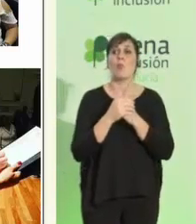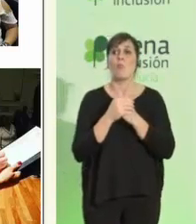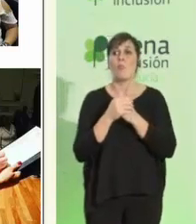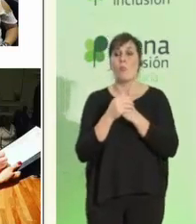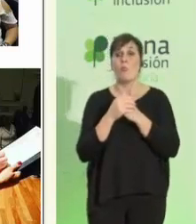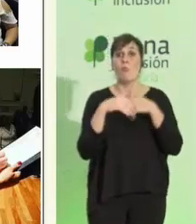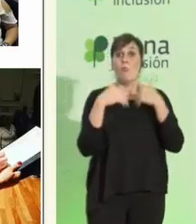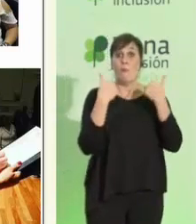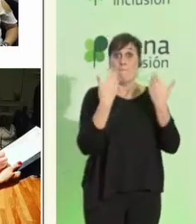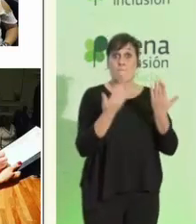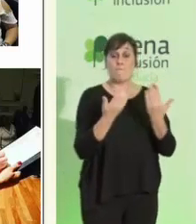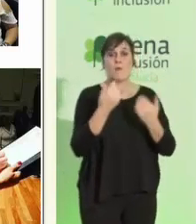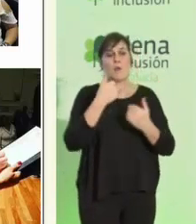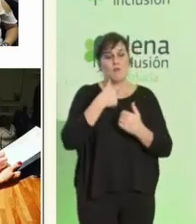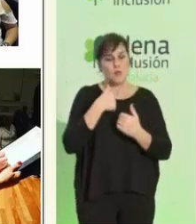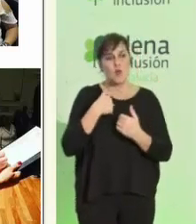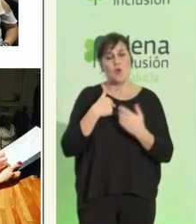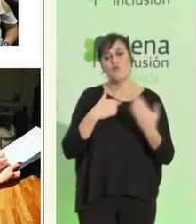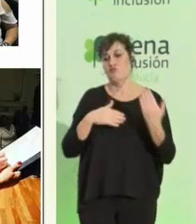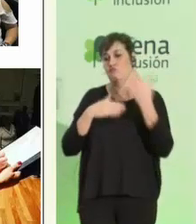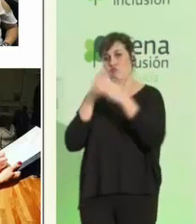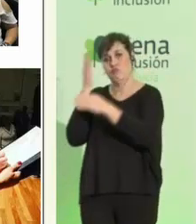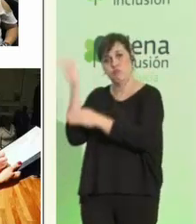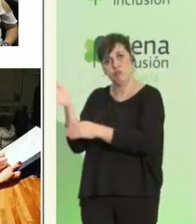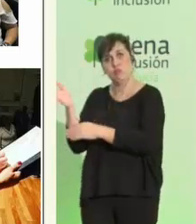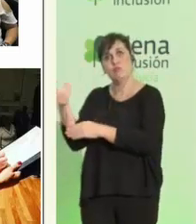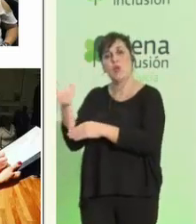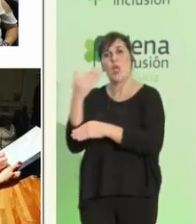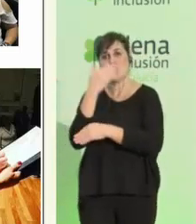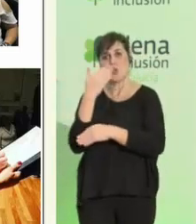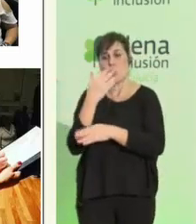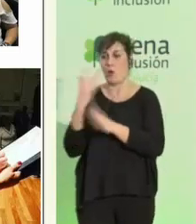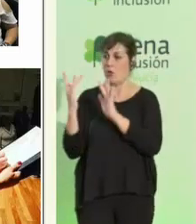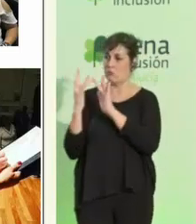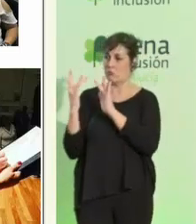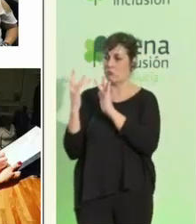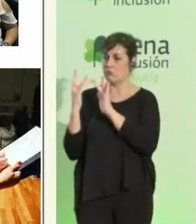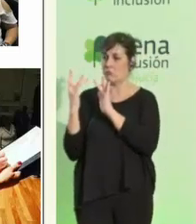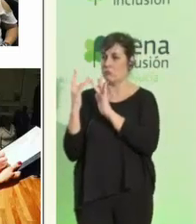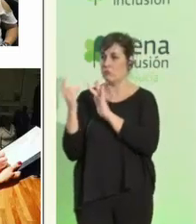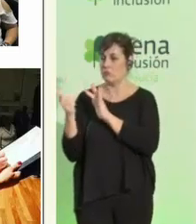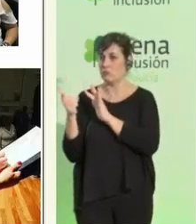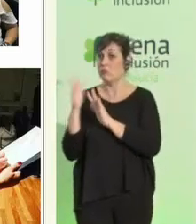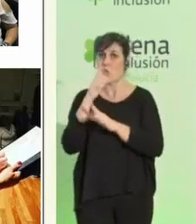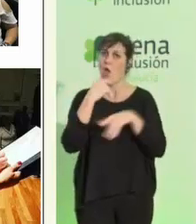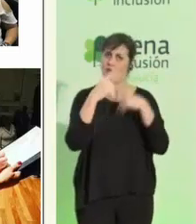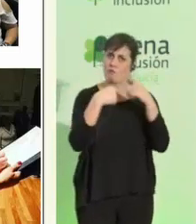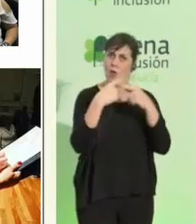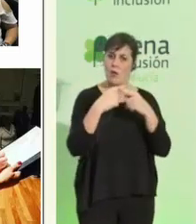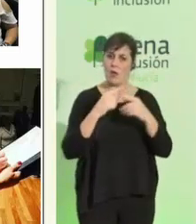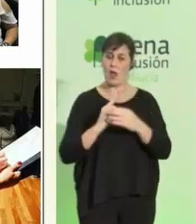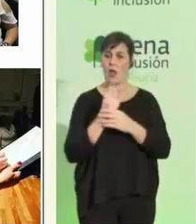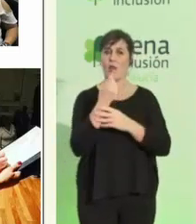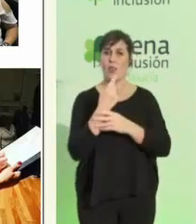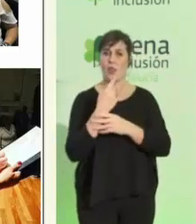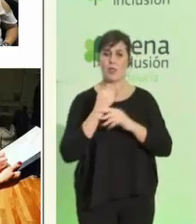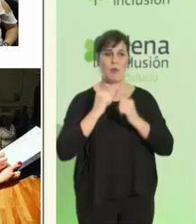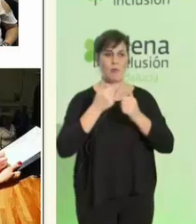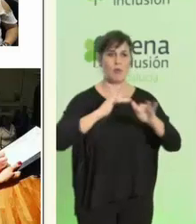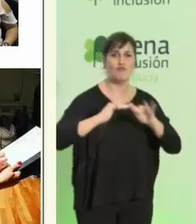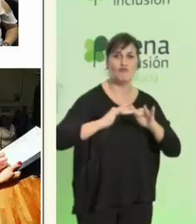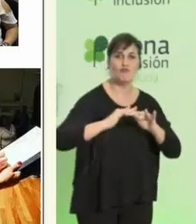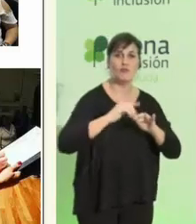Y entonces me puse en contacto con la escuela, porque cuando la familia toma la iniciativa, las cosas